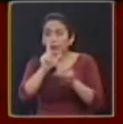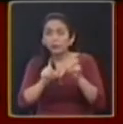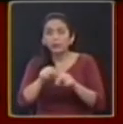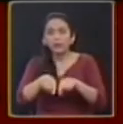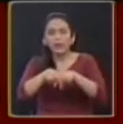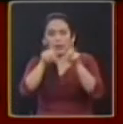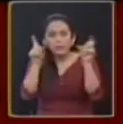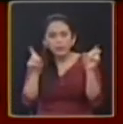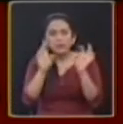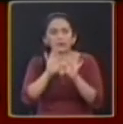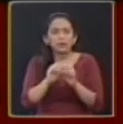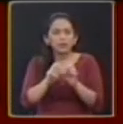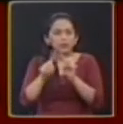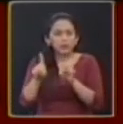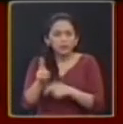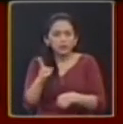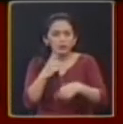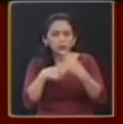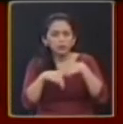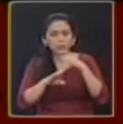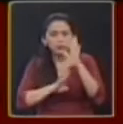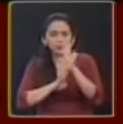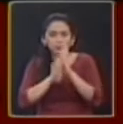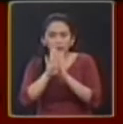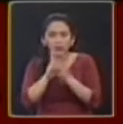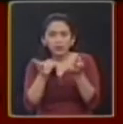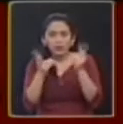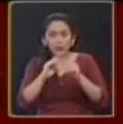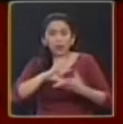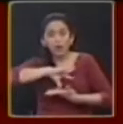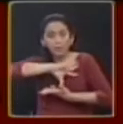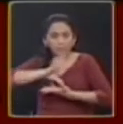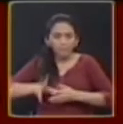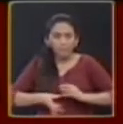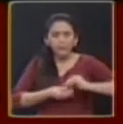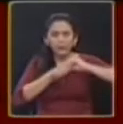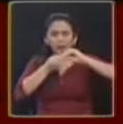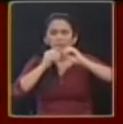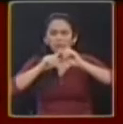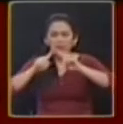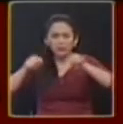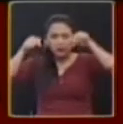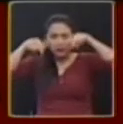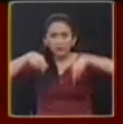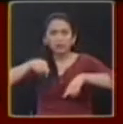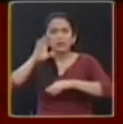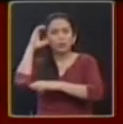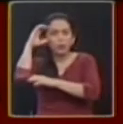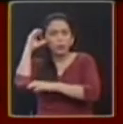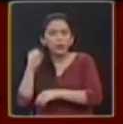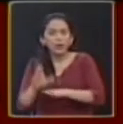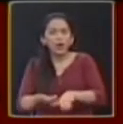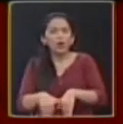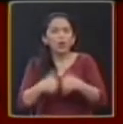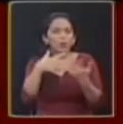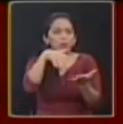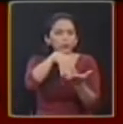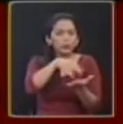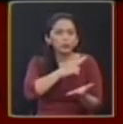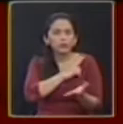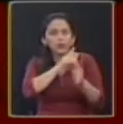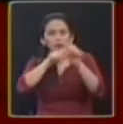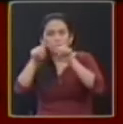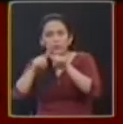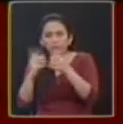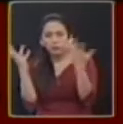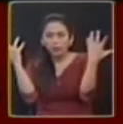de las prioridades del programa es su adaptación al contenido académico de Cuenca. Entonces, basado en esto, ¿cuáles son las necesidades que